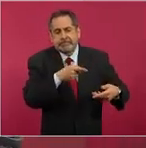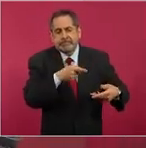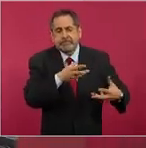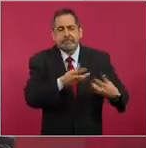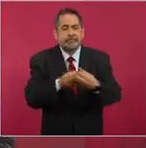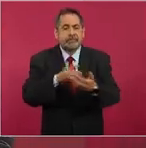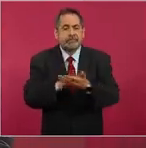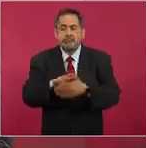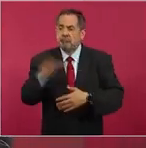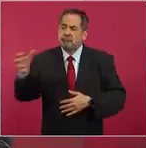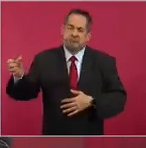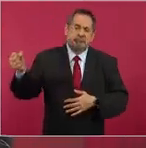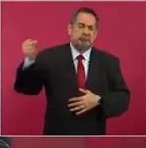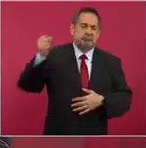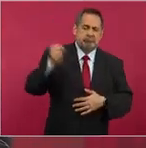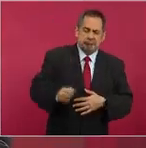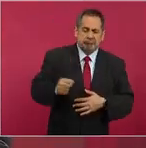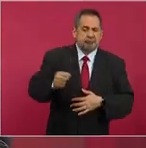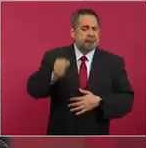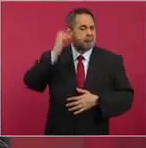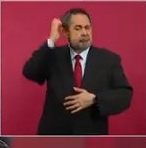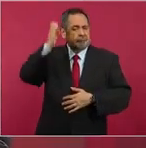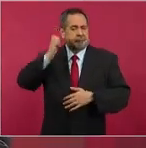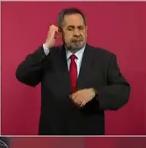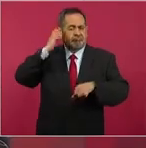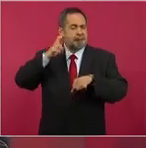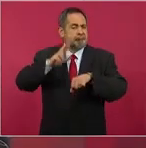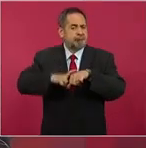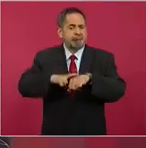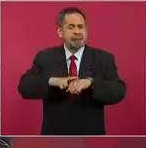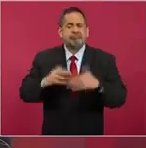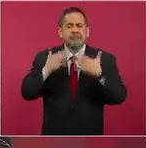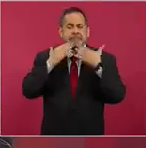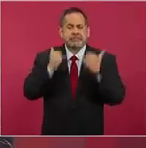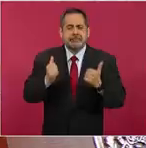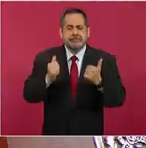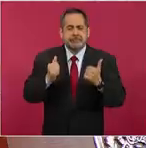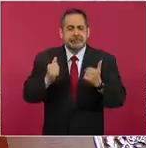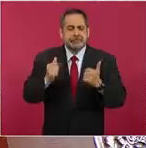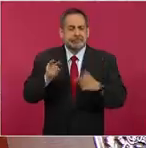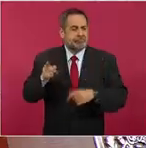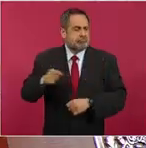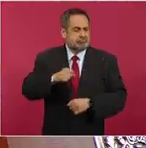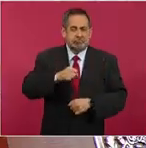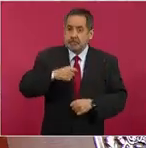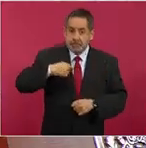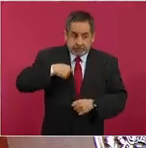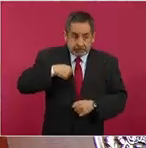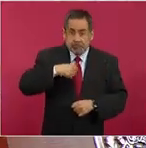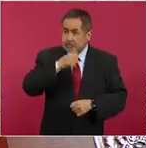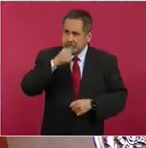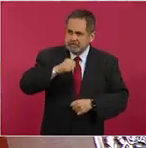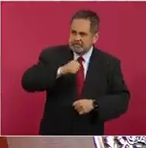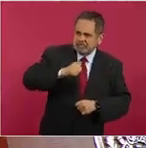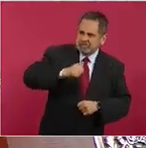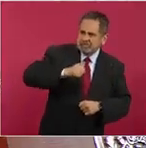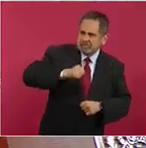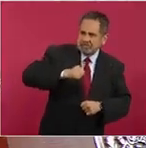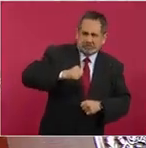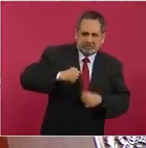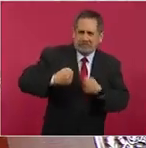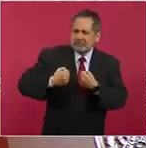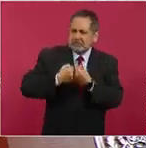a un emperador, a Maximiliano, y se resistió y se